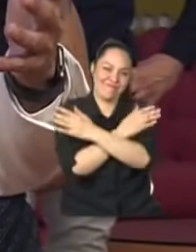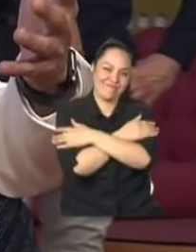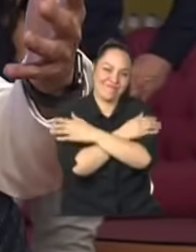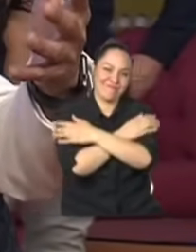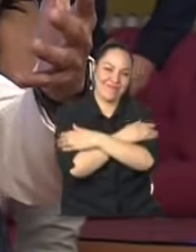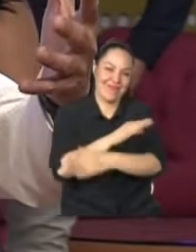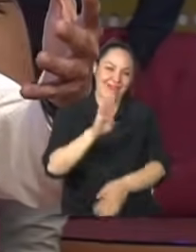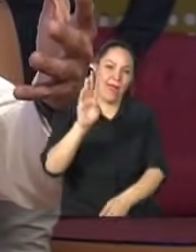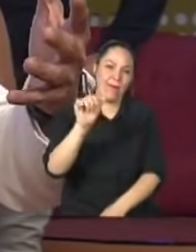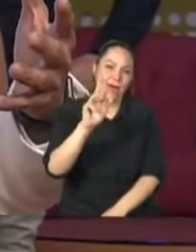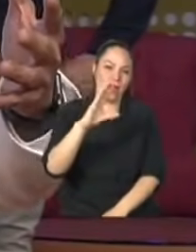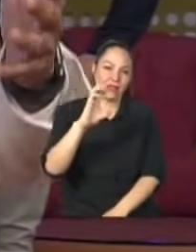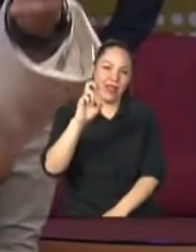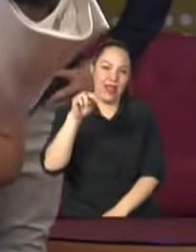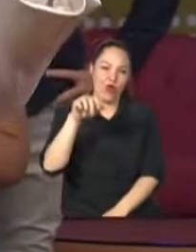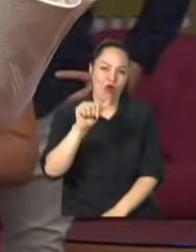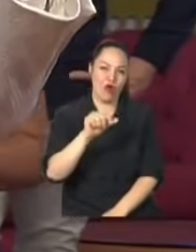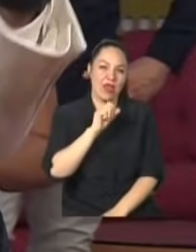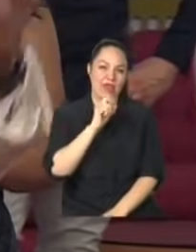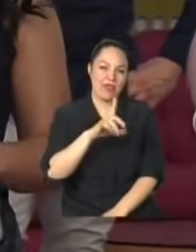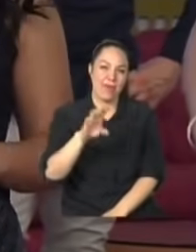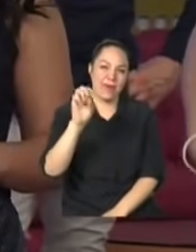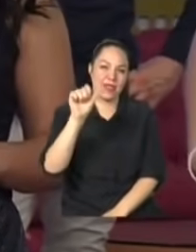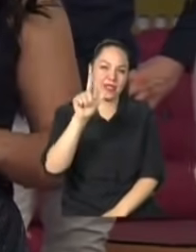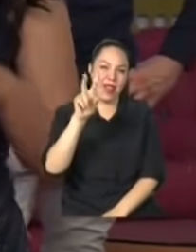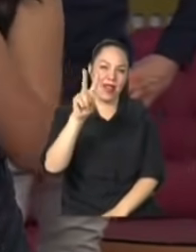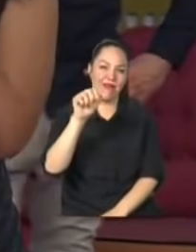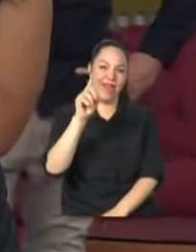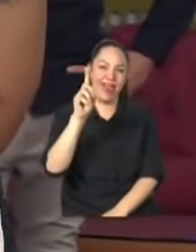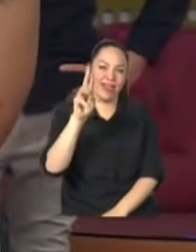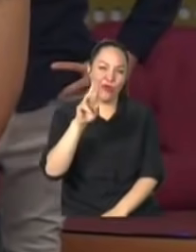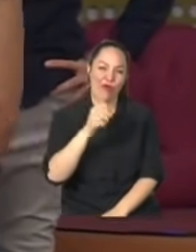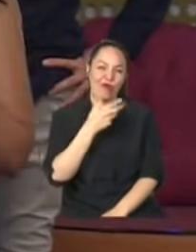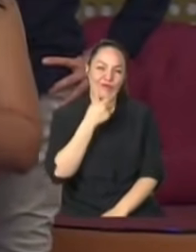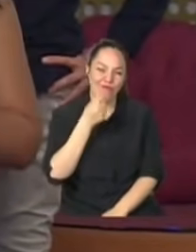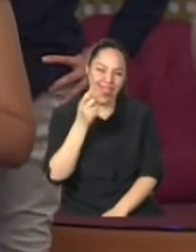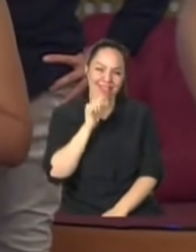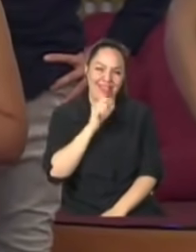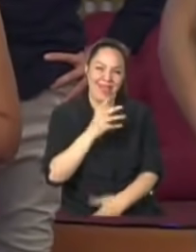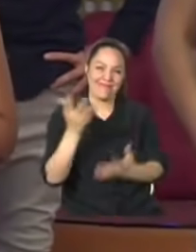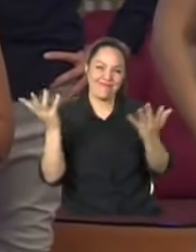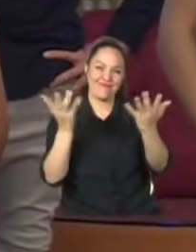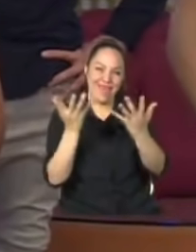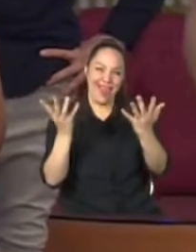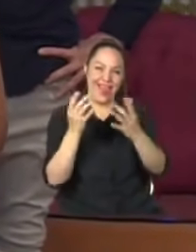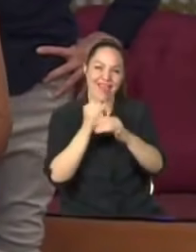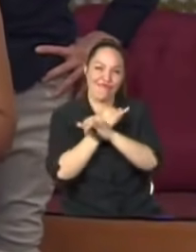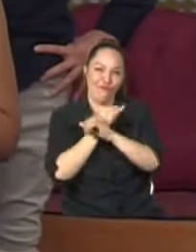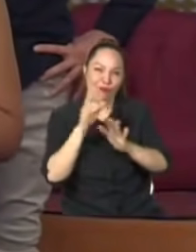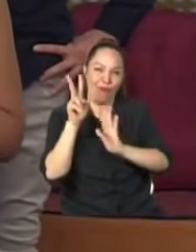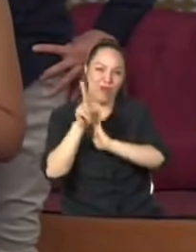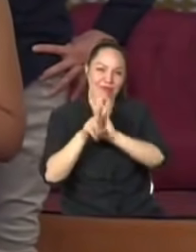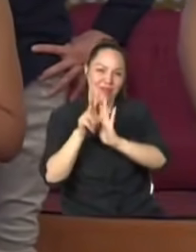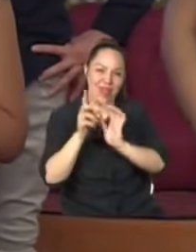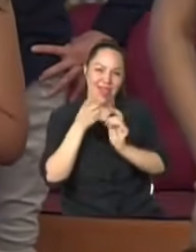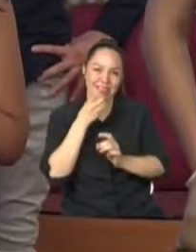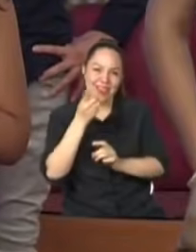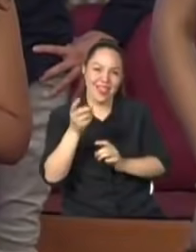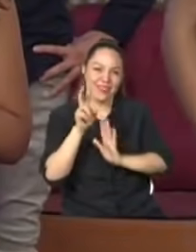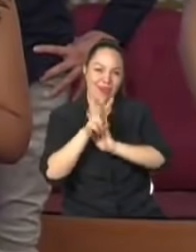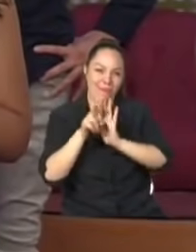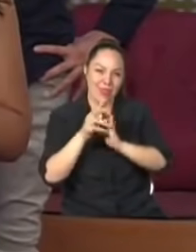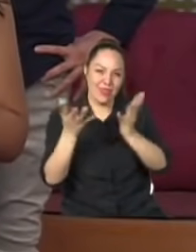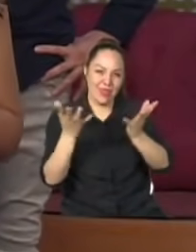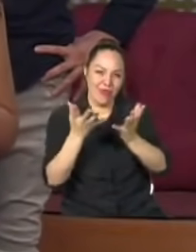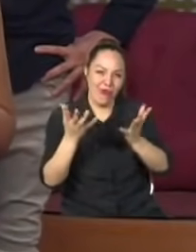Barcelona a mi querido Salvador, que también está informándome que me va a mandar un video porque él